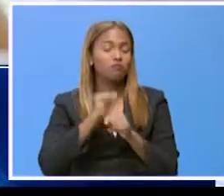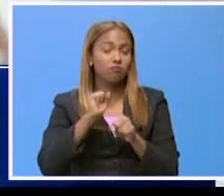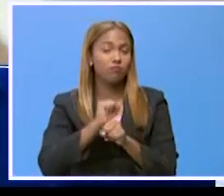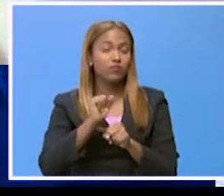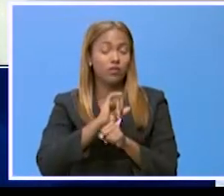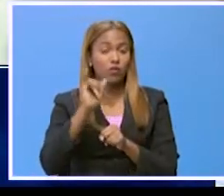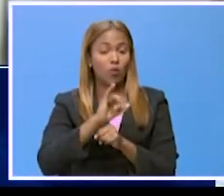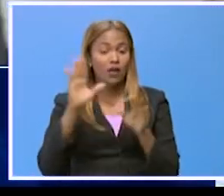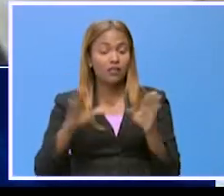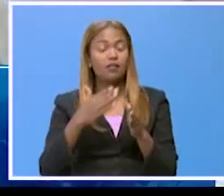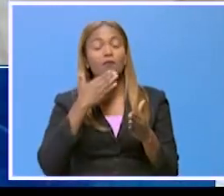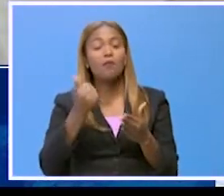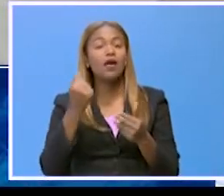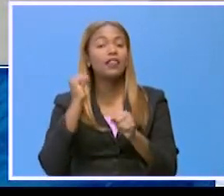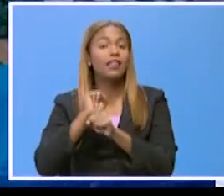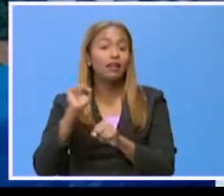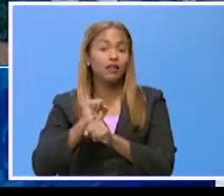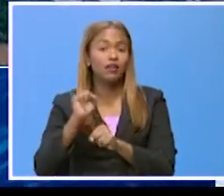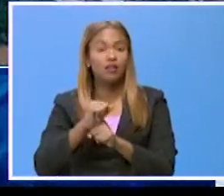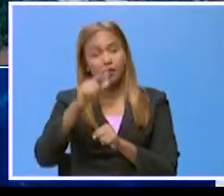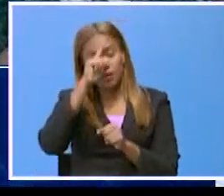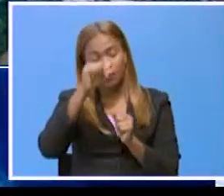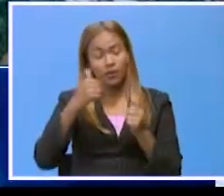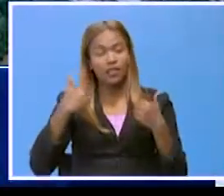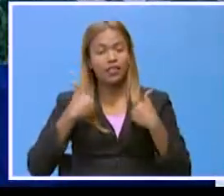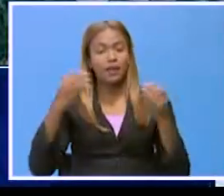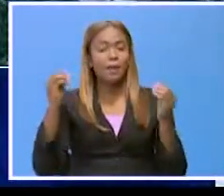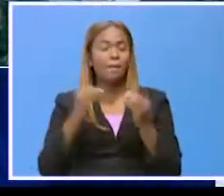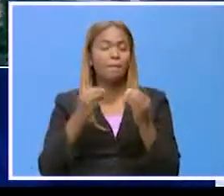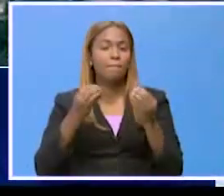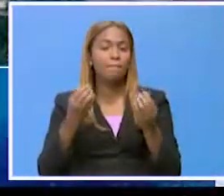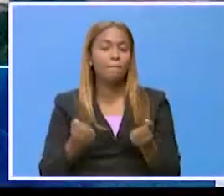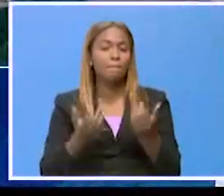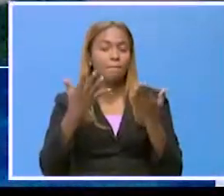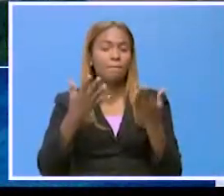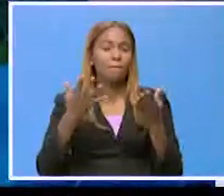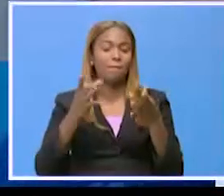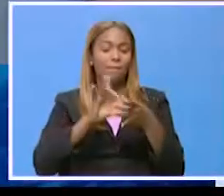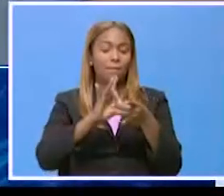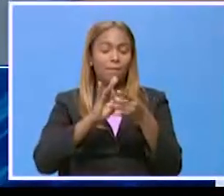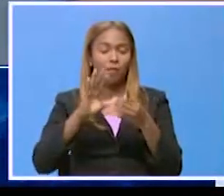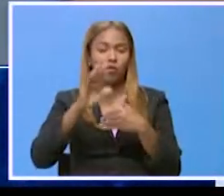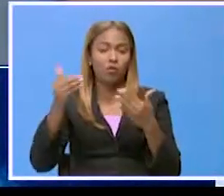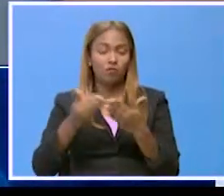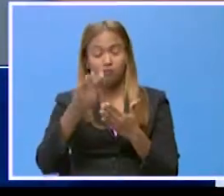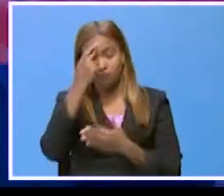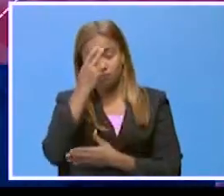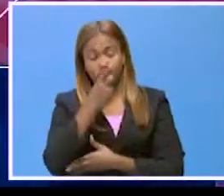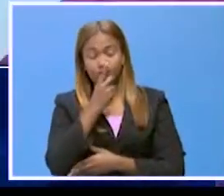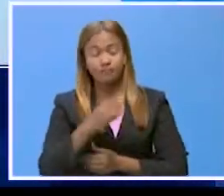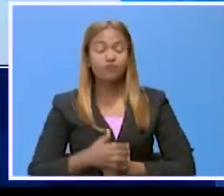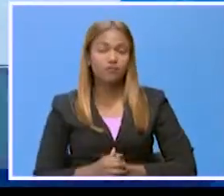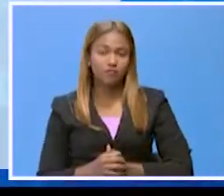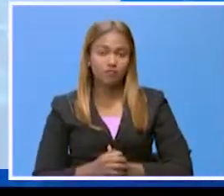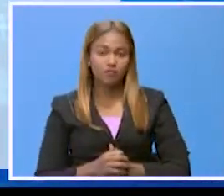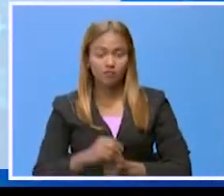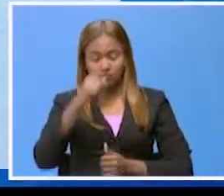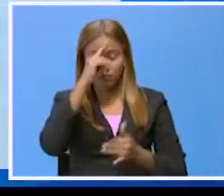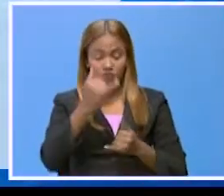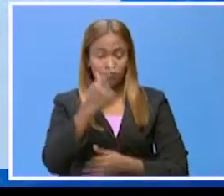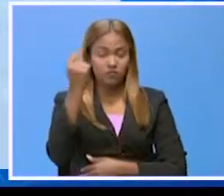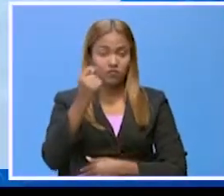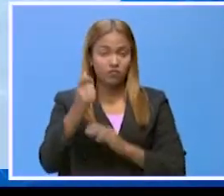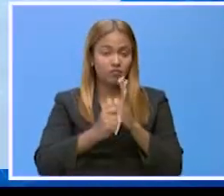y haciendo mayores inversiones para obtener mayores cantidades de líneas en todo el país para este